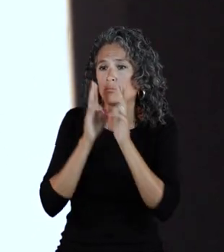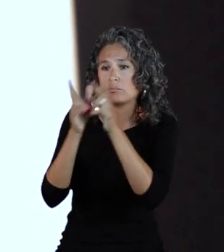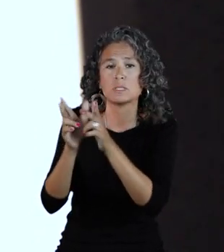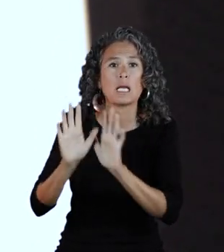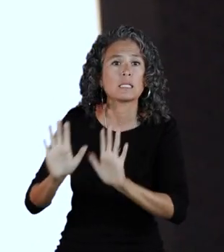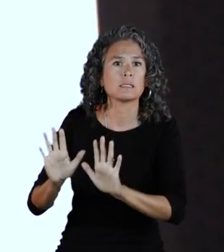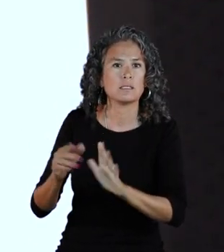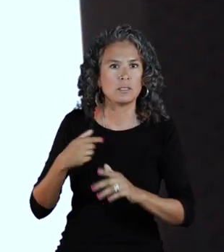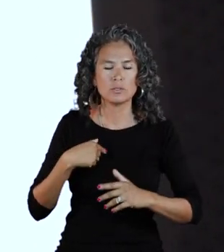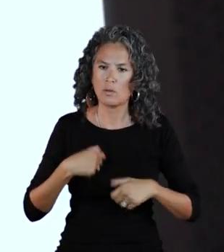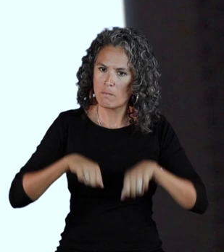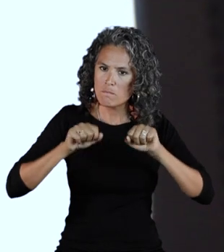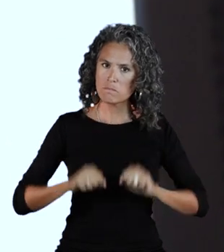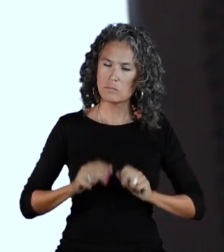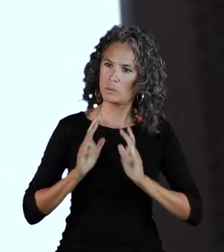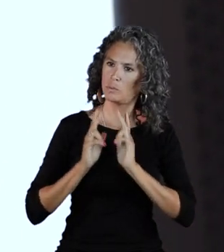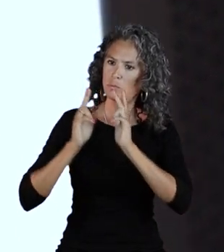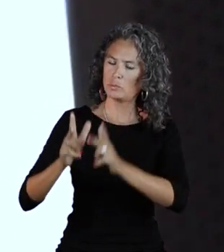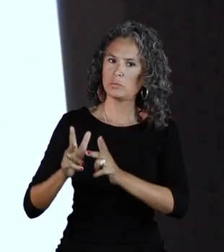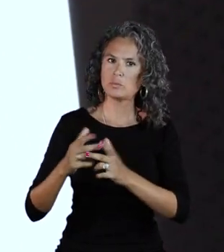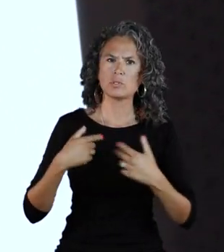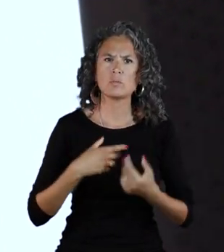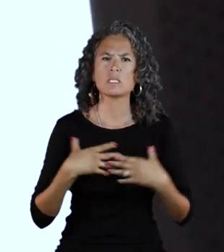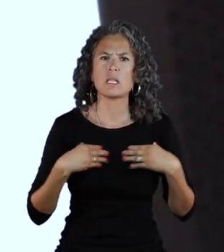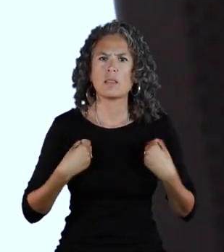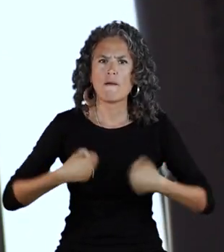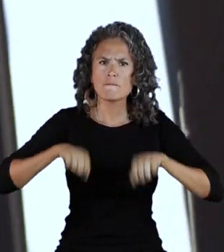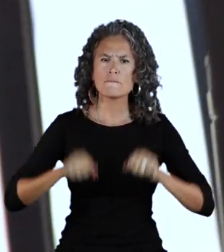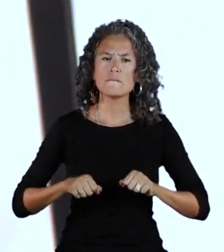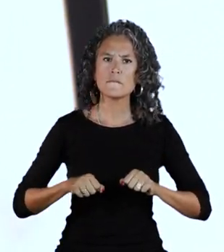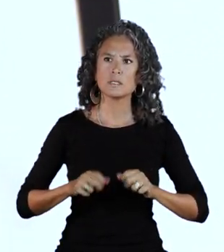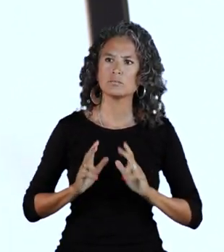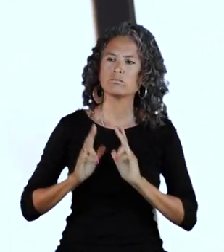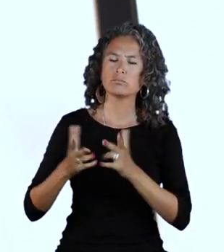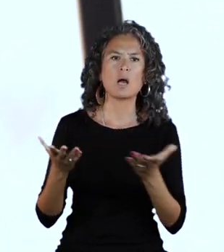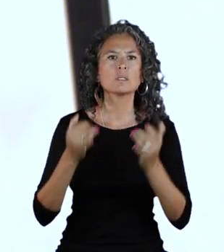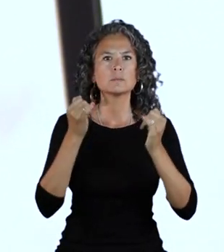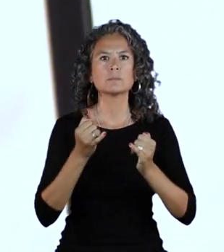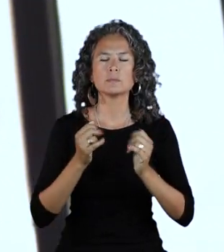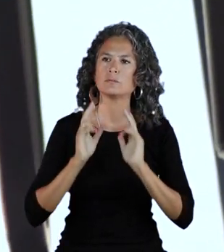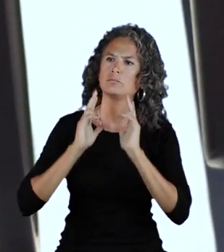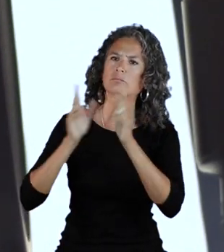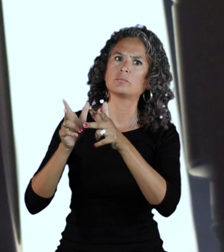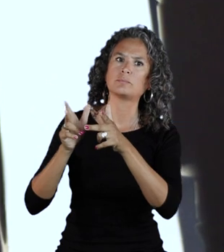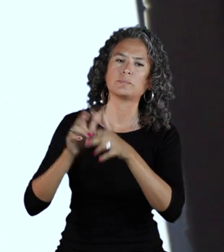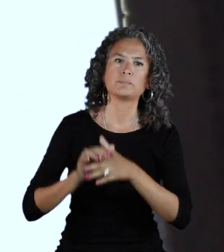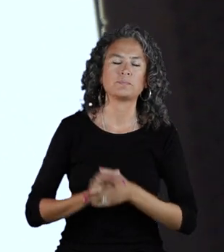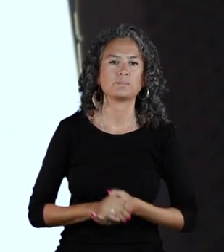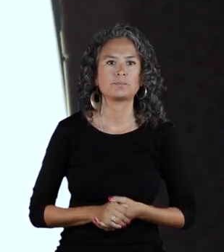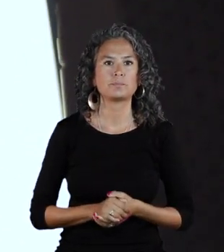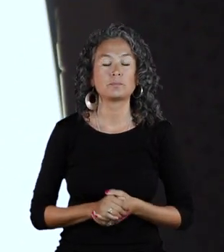Y bueno, le dije eso y estaba convencida de eso. Digo, sentía esa fortaleza ahí. Y bueno, ahora sí.